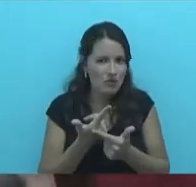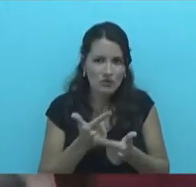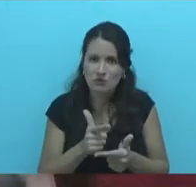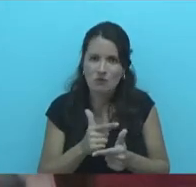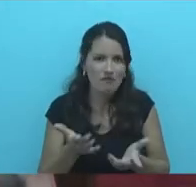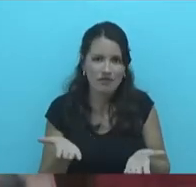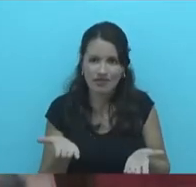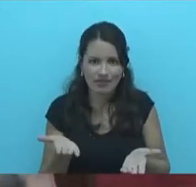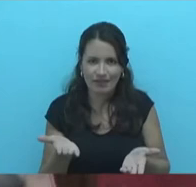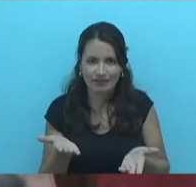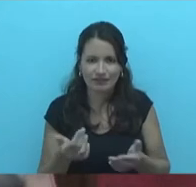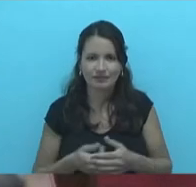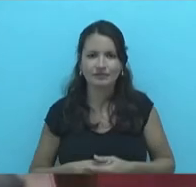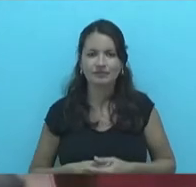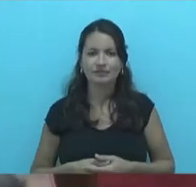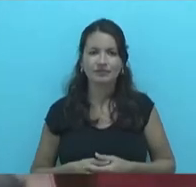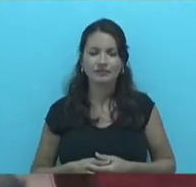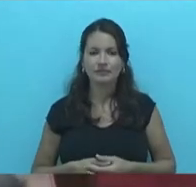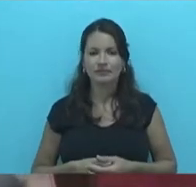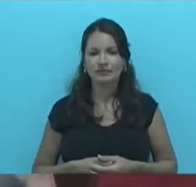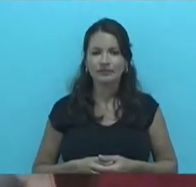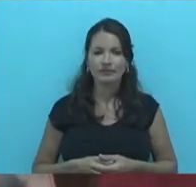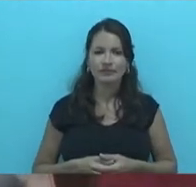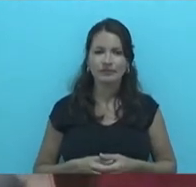una posibilitar una explotación comercial.